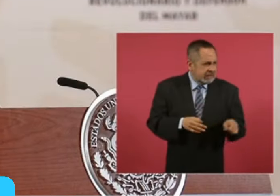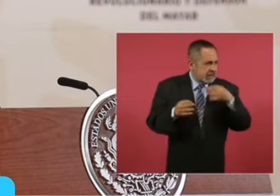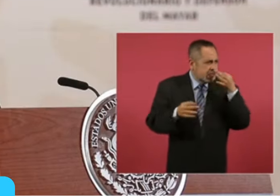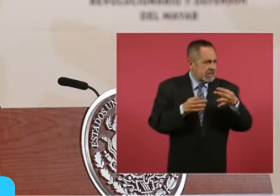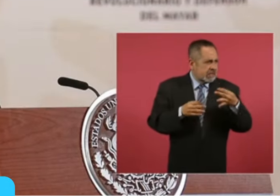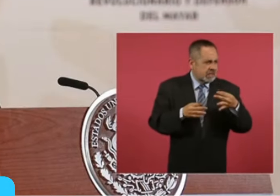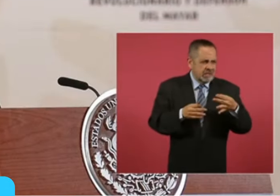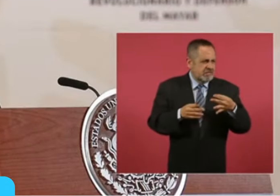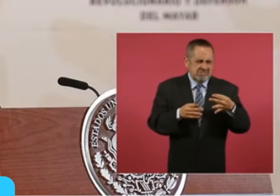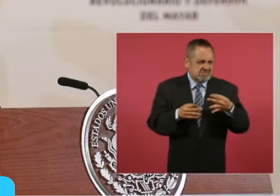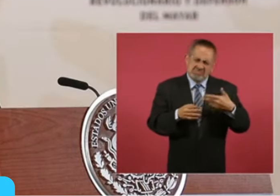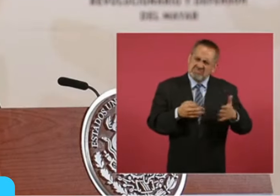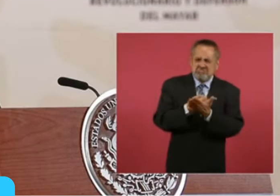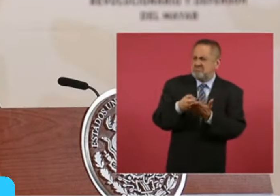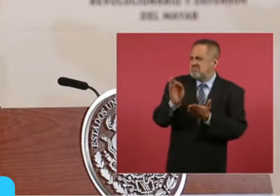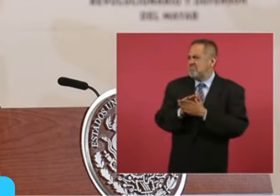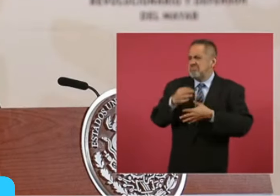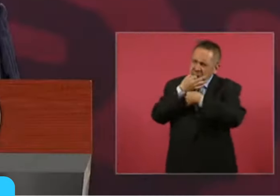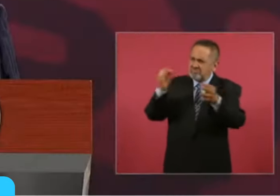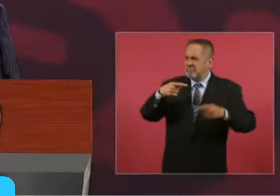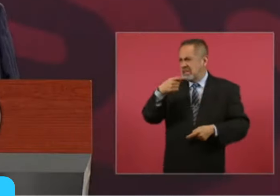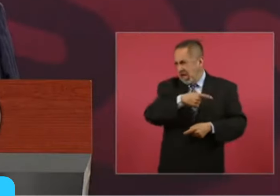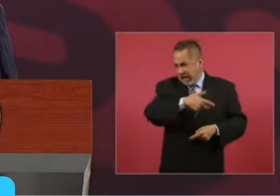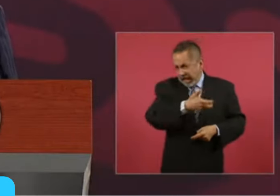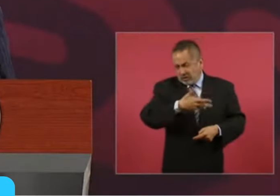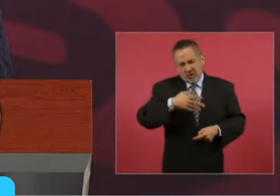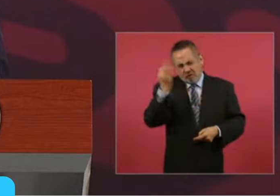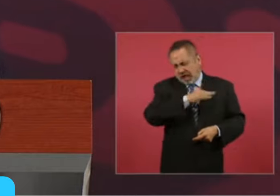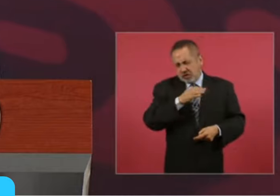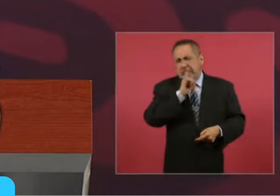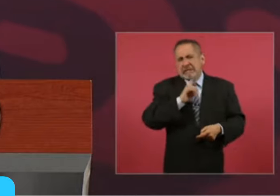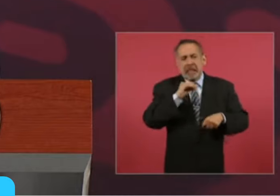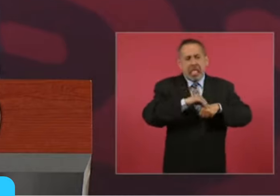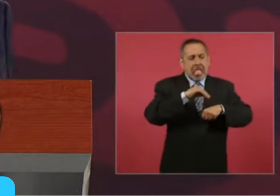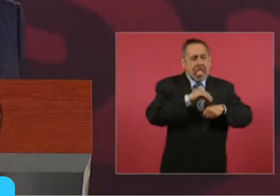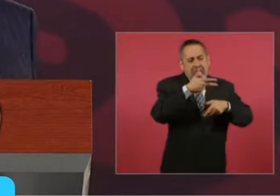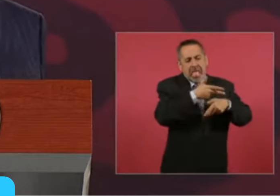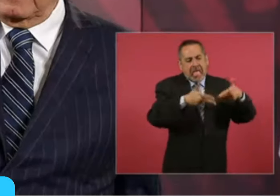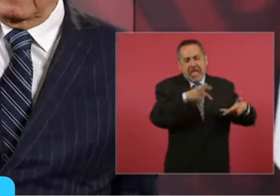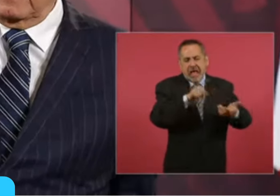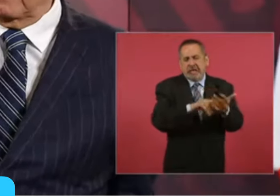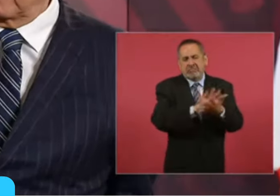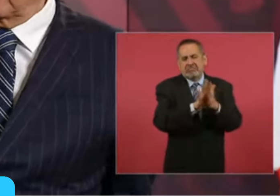su valor, porque era un enjuague,